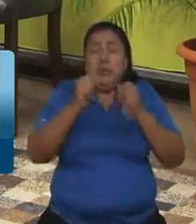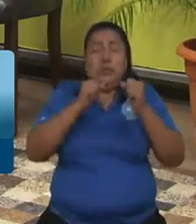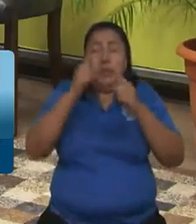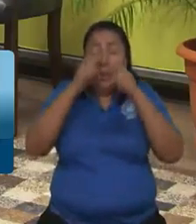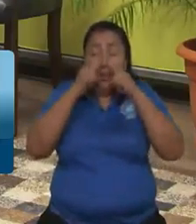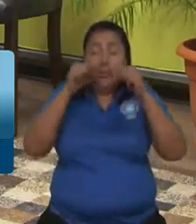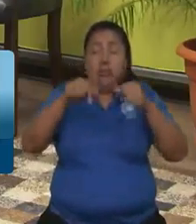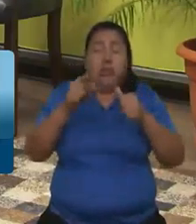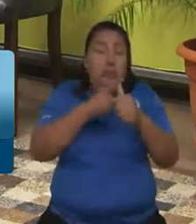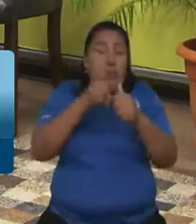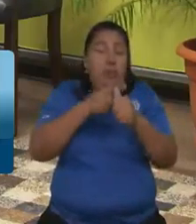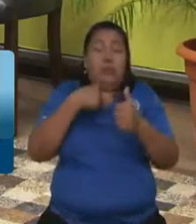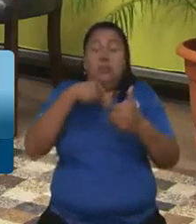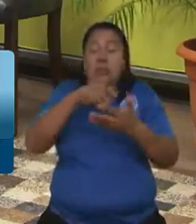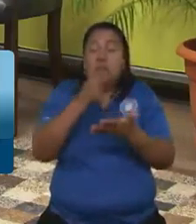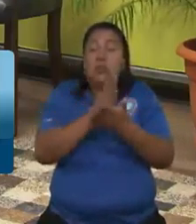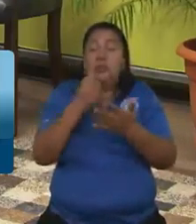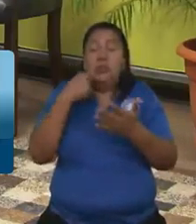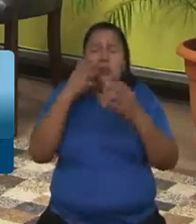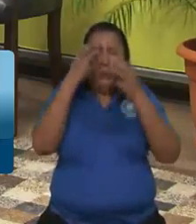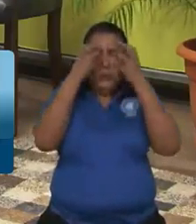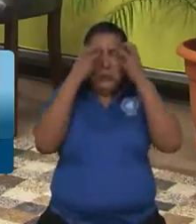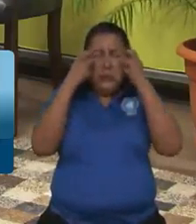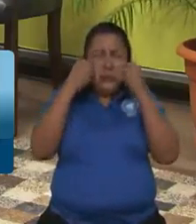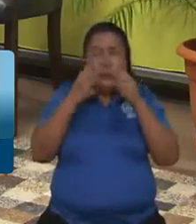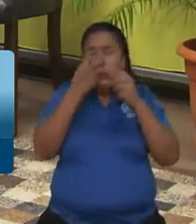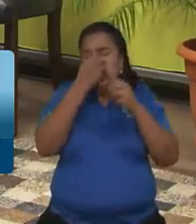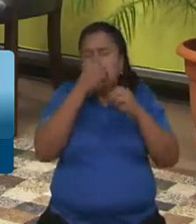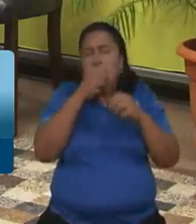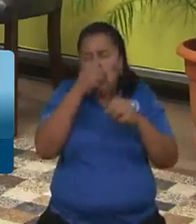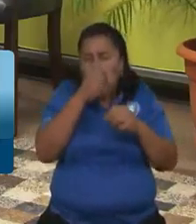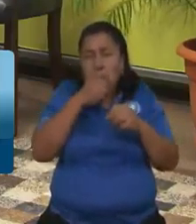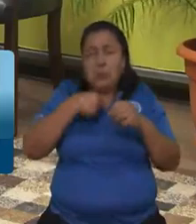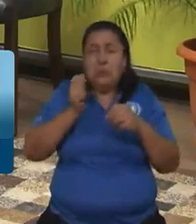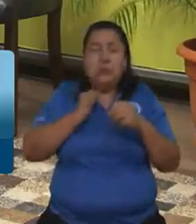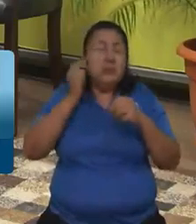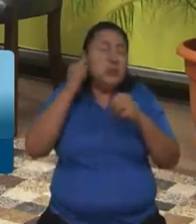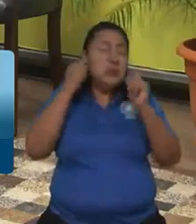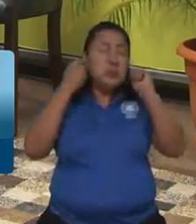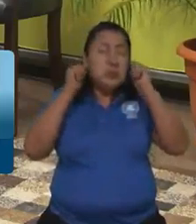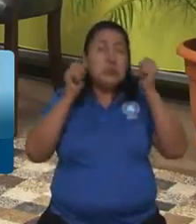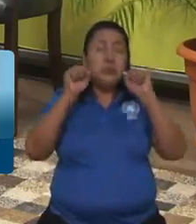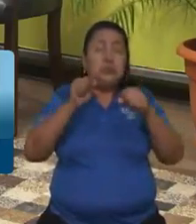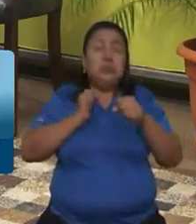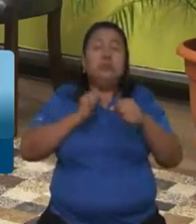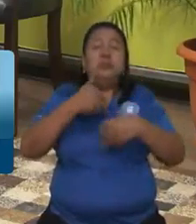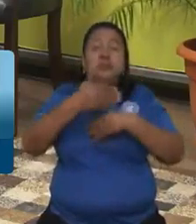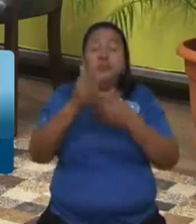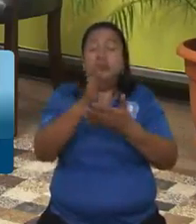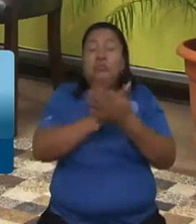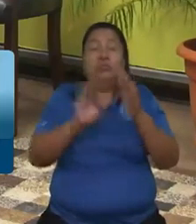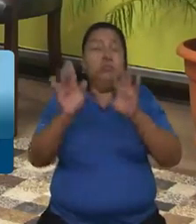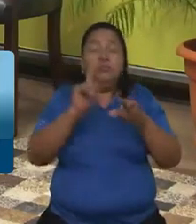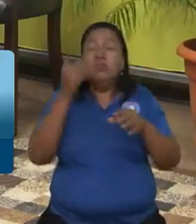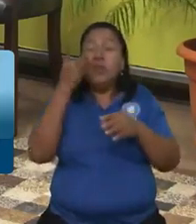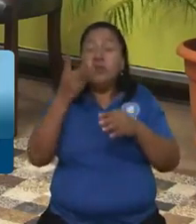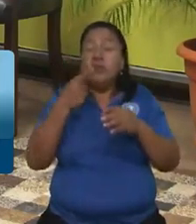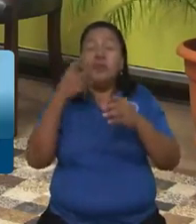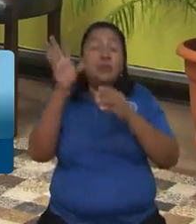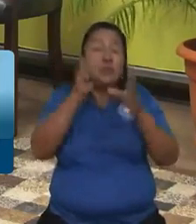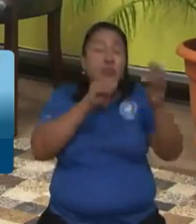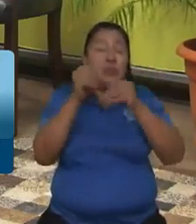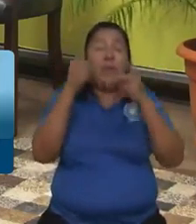usted me puede decir, me pica el oído, pero yo le puedo decir, puede ser que se lo rascó, puede ser que se lastimó con una llave, o puede